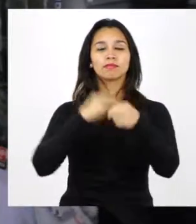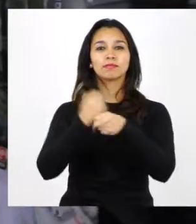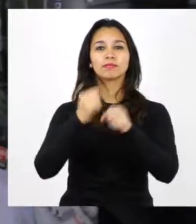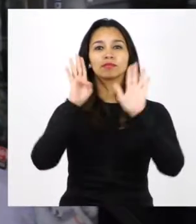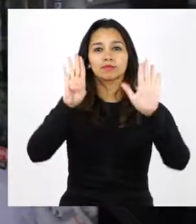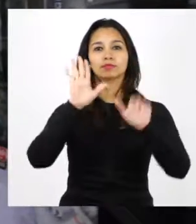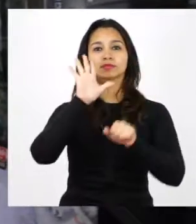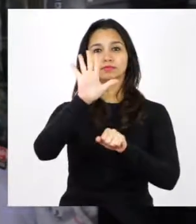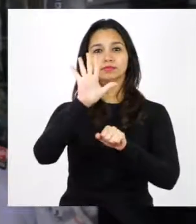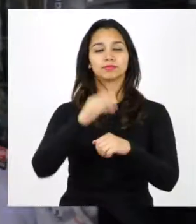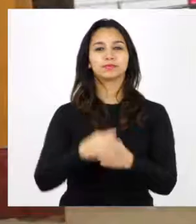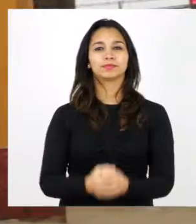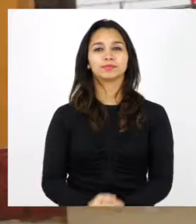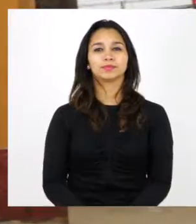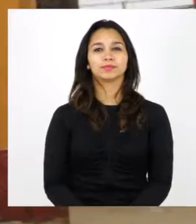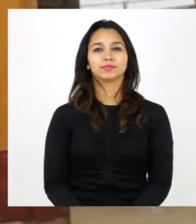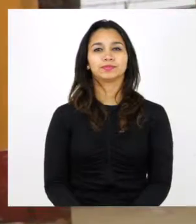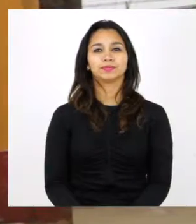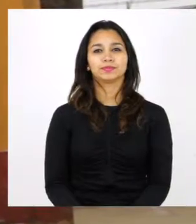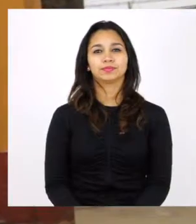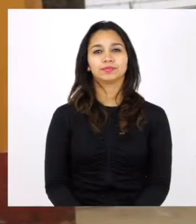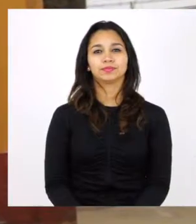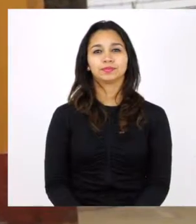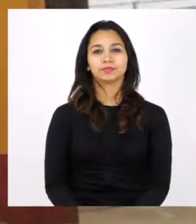a público el año 95.